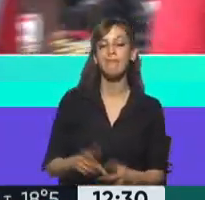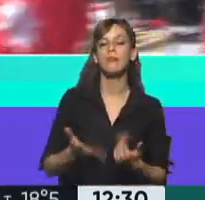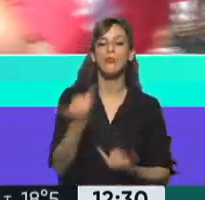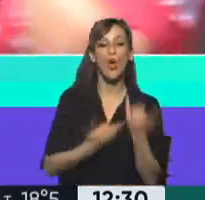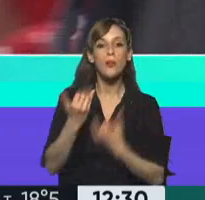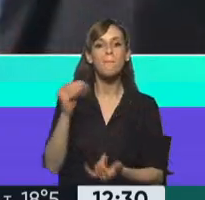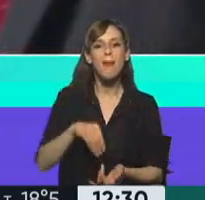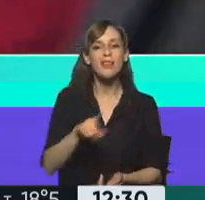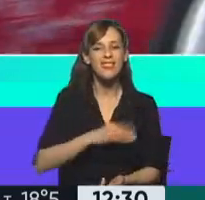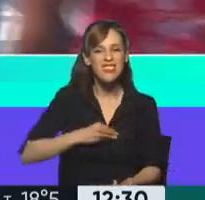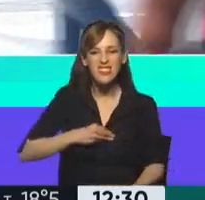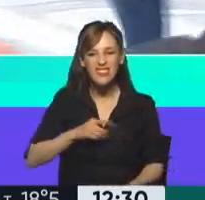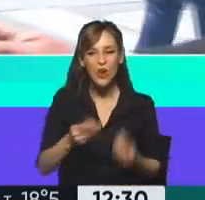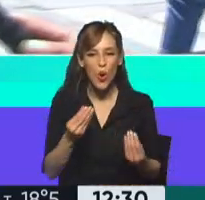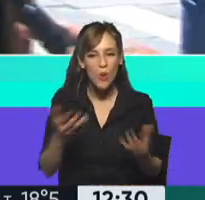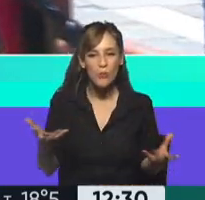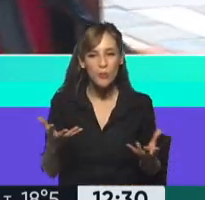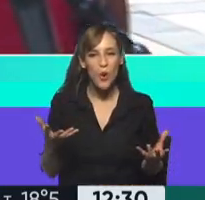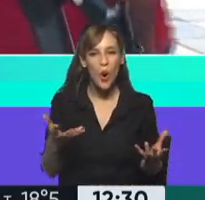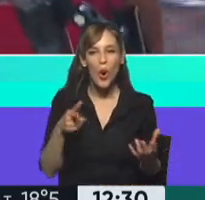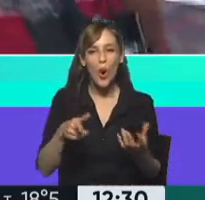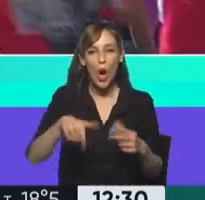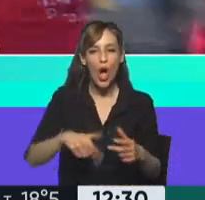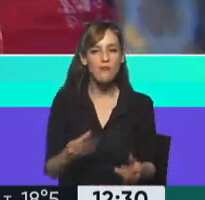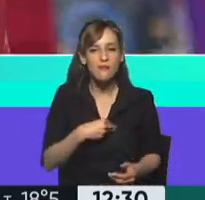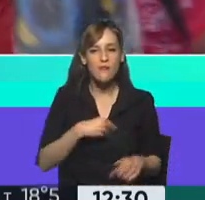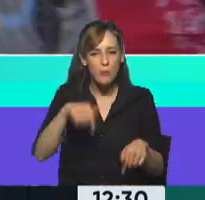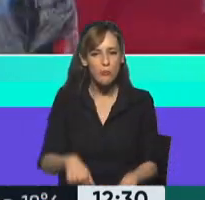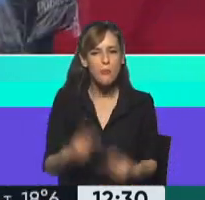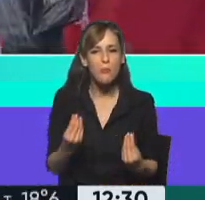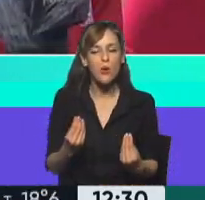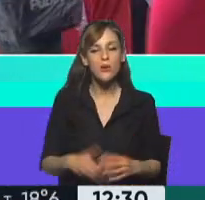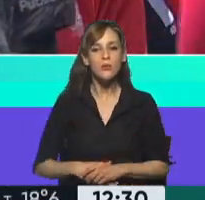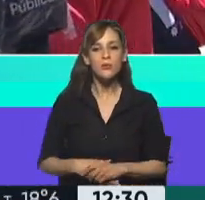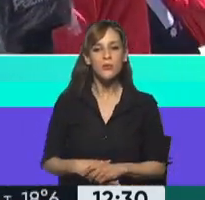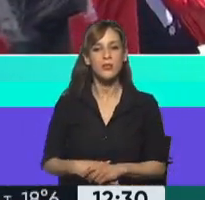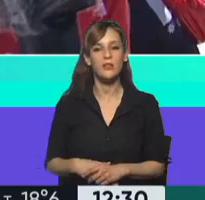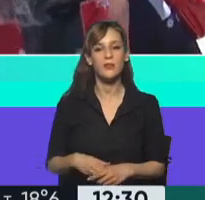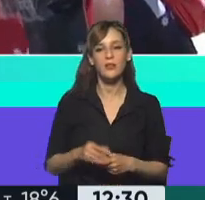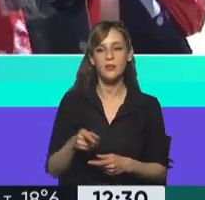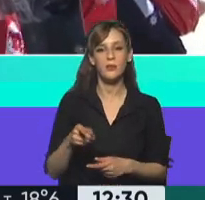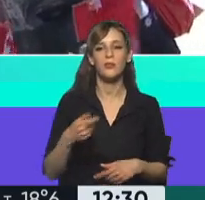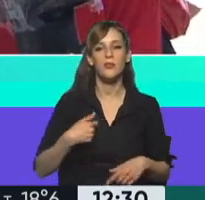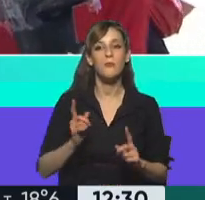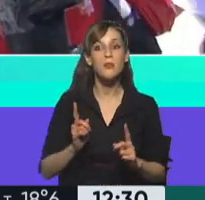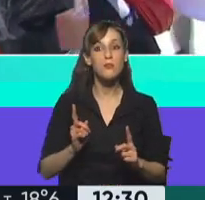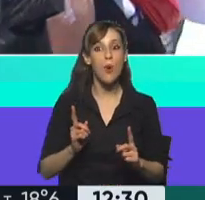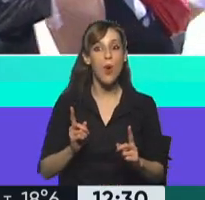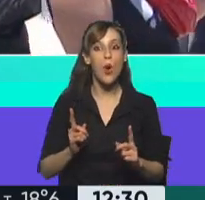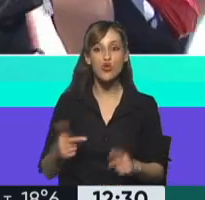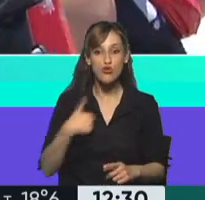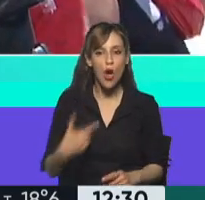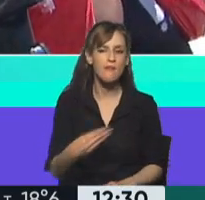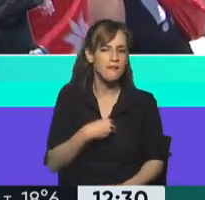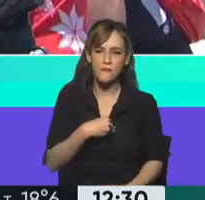las sensaciones? ¿Por qué estás vos acá? Contame, ¿qué es lo que te moviliza vos más allá de tener una pertenencia política? No, la verdad es que yo milito por